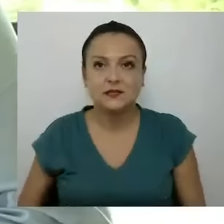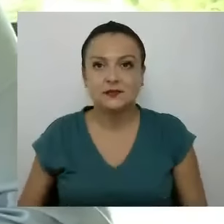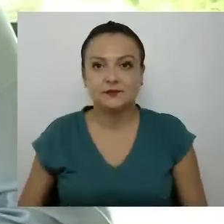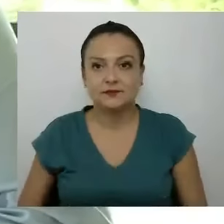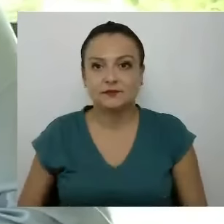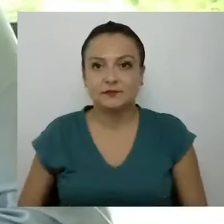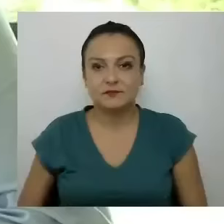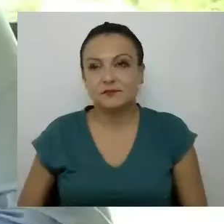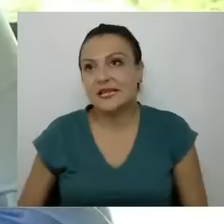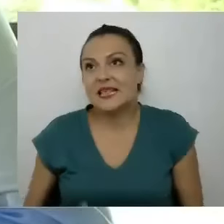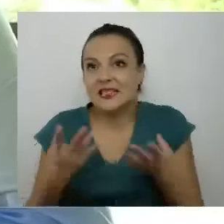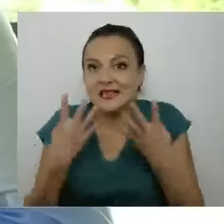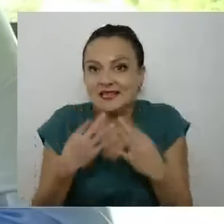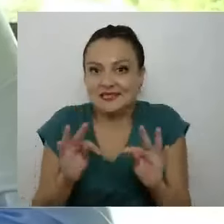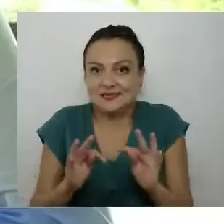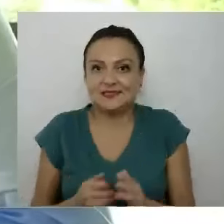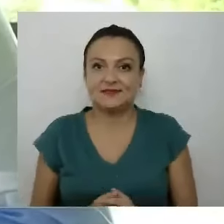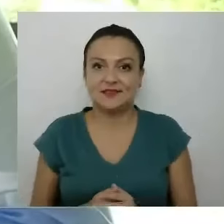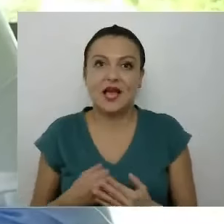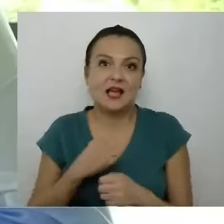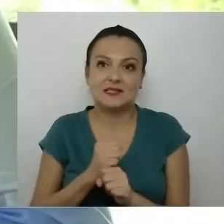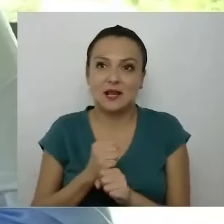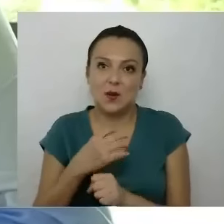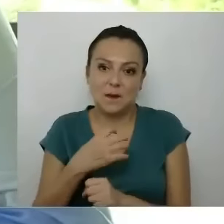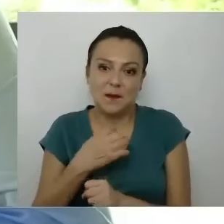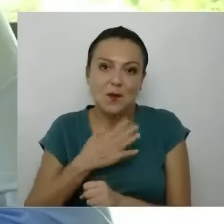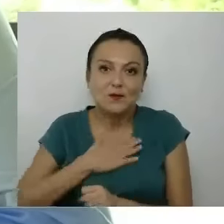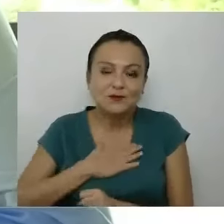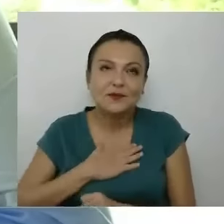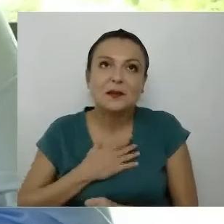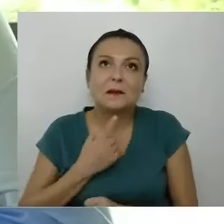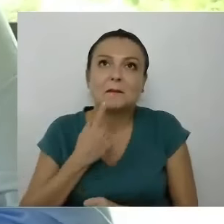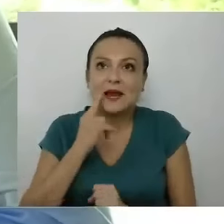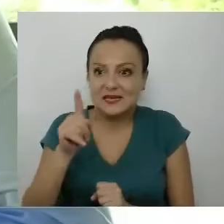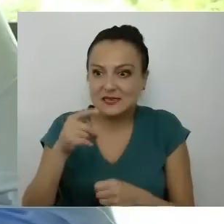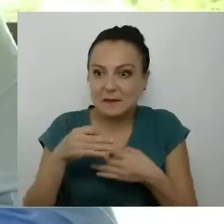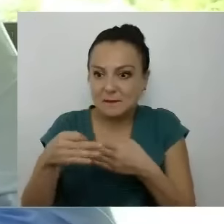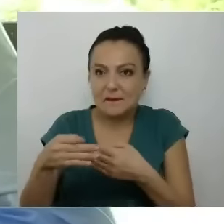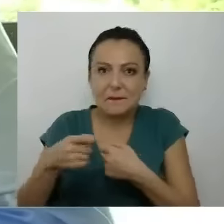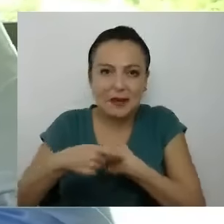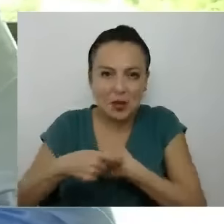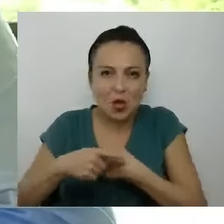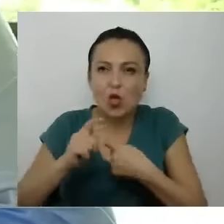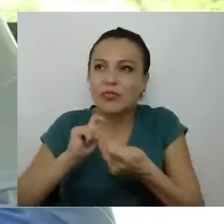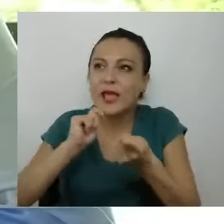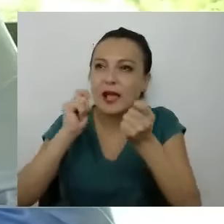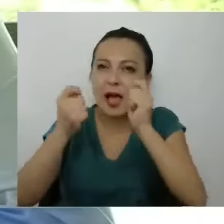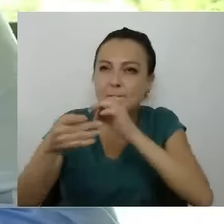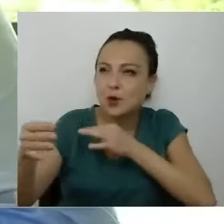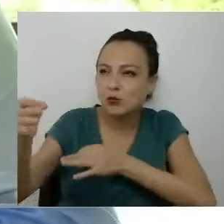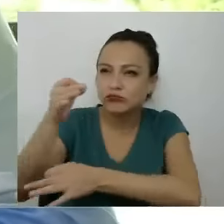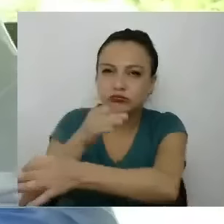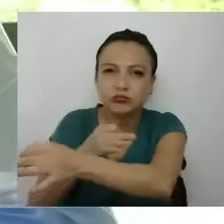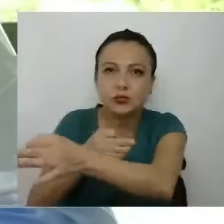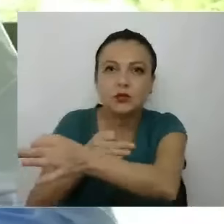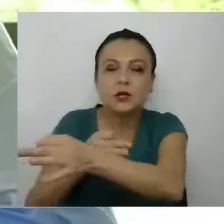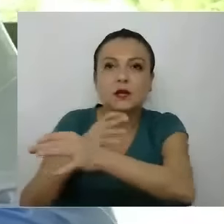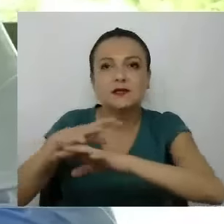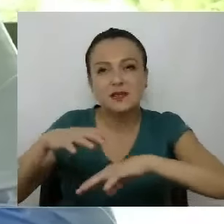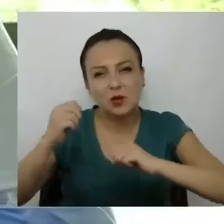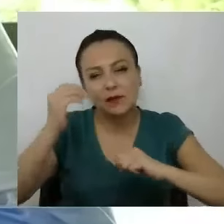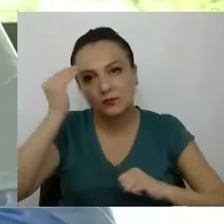y trataré de hacer lo propio para que en ese periodo de transición pues se tome